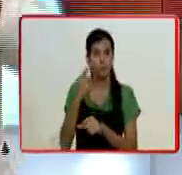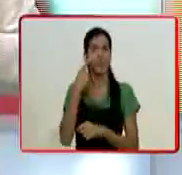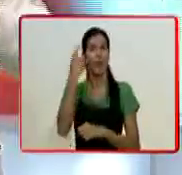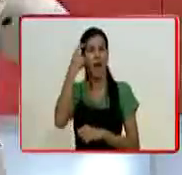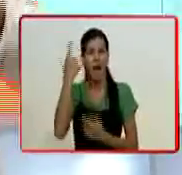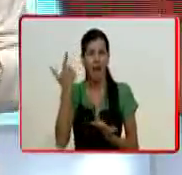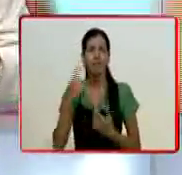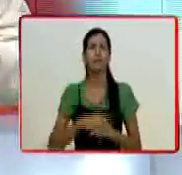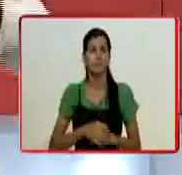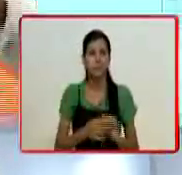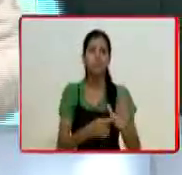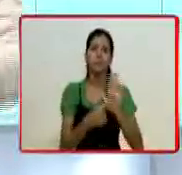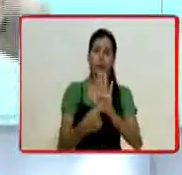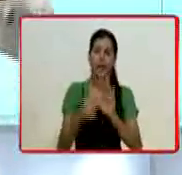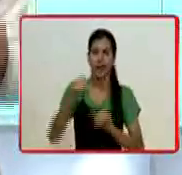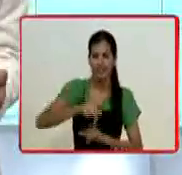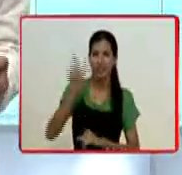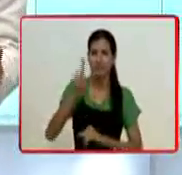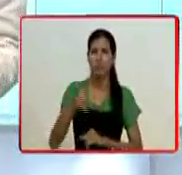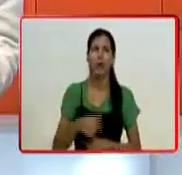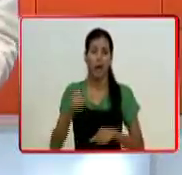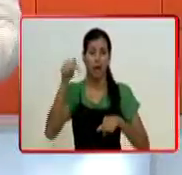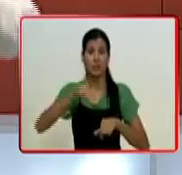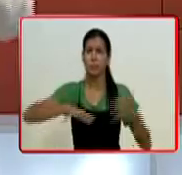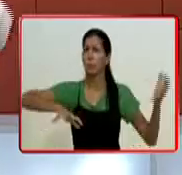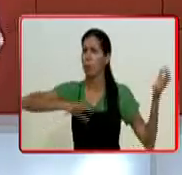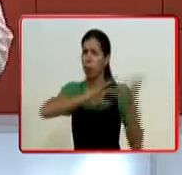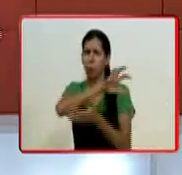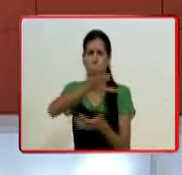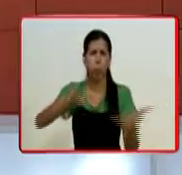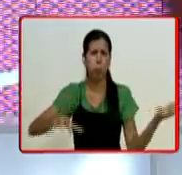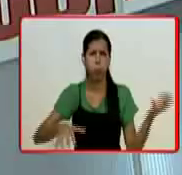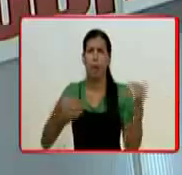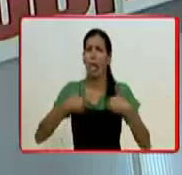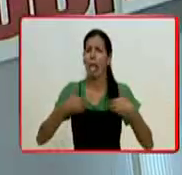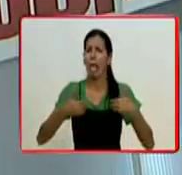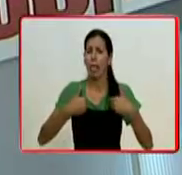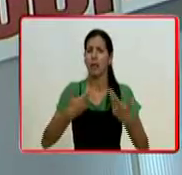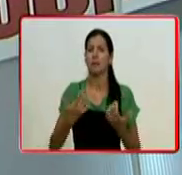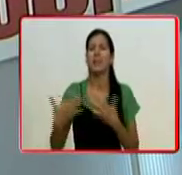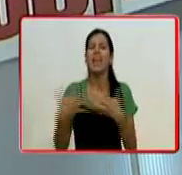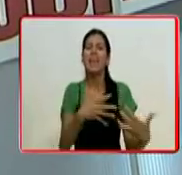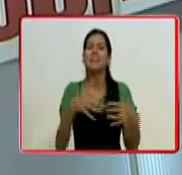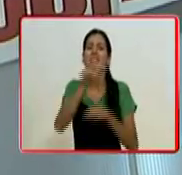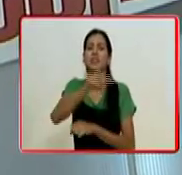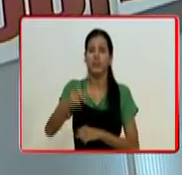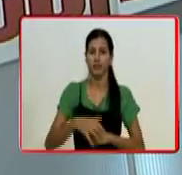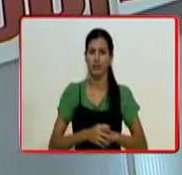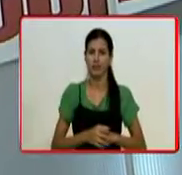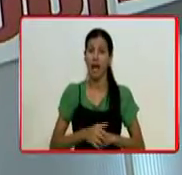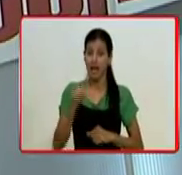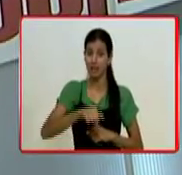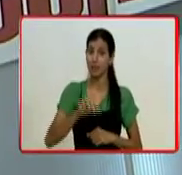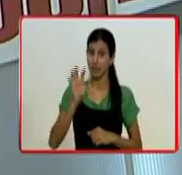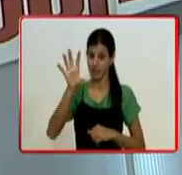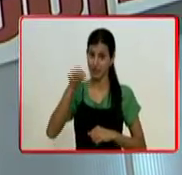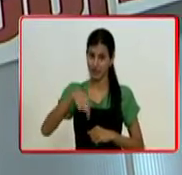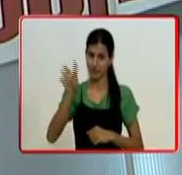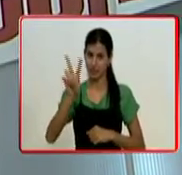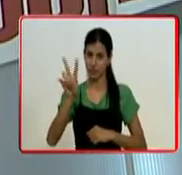están vendiendo a nosotros como un país en caos, como un país víctima de una guerra civil, como un país en los cuales nos